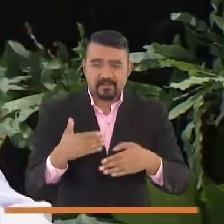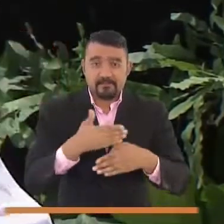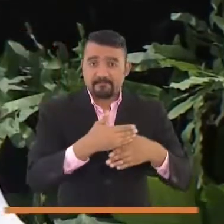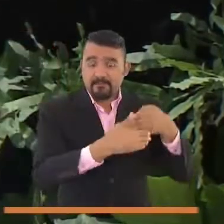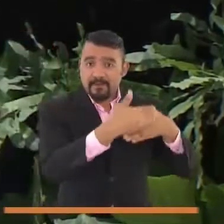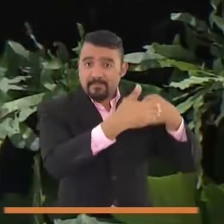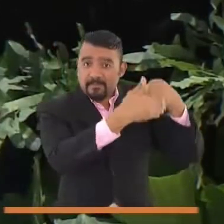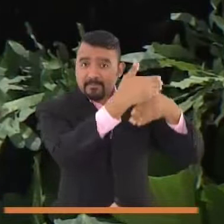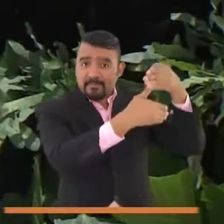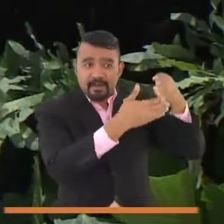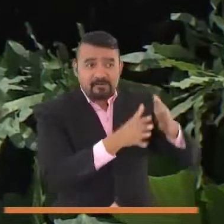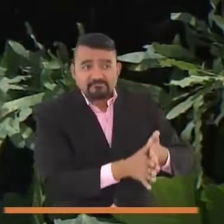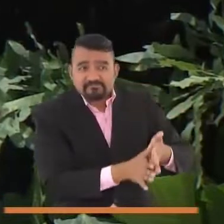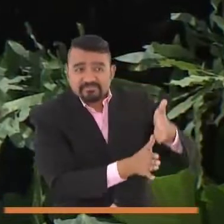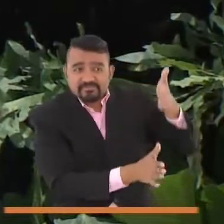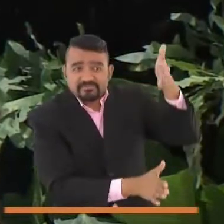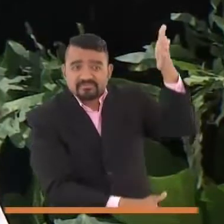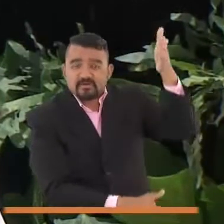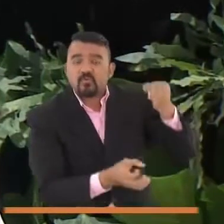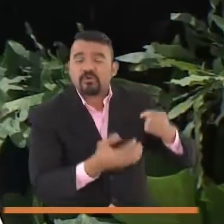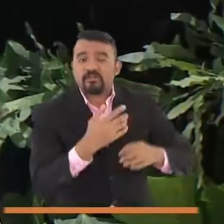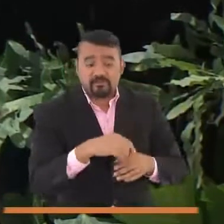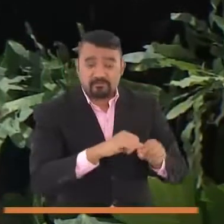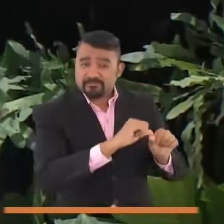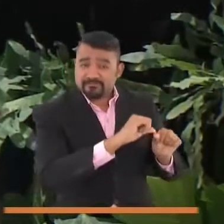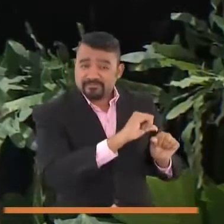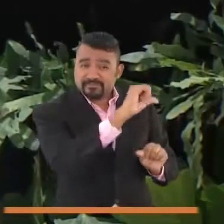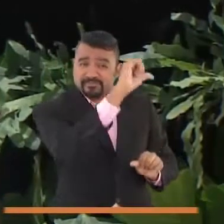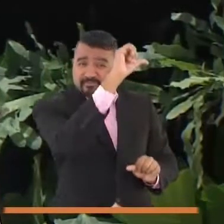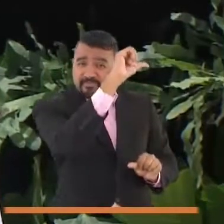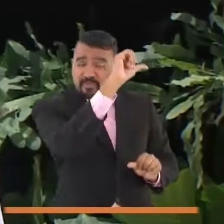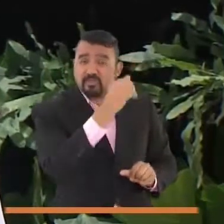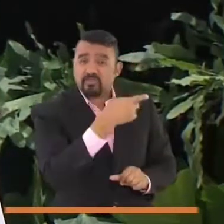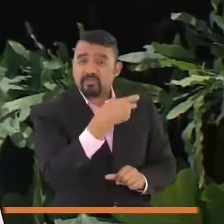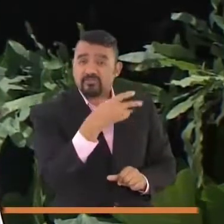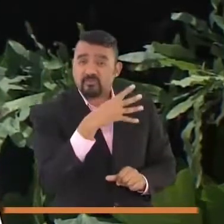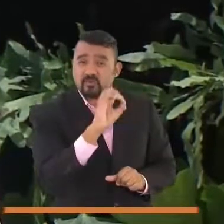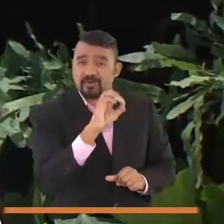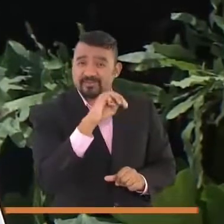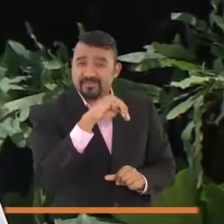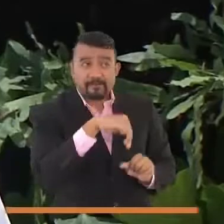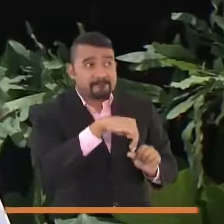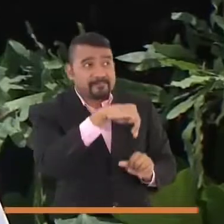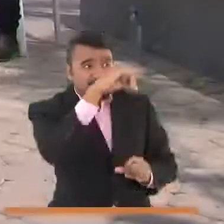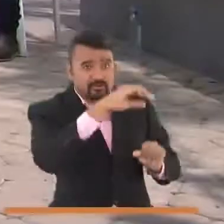verde de 240 metros. Ese muro verde cambia totalmente la